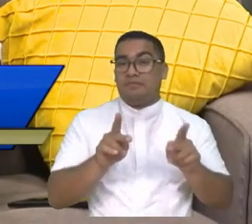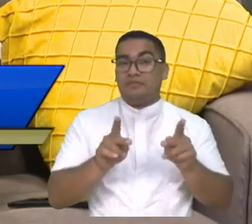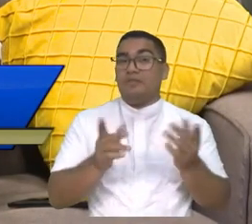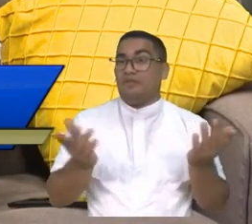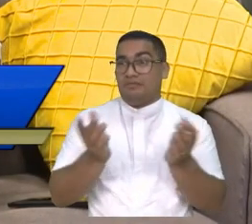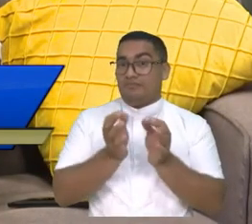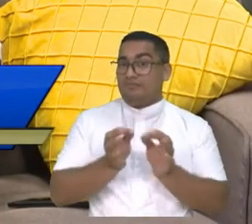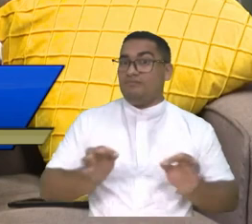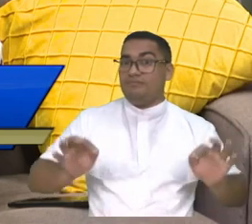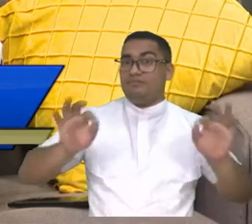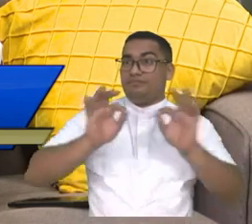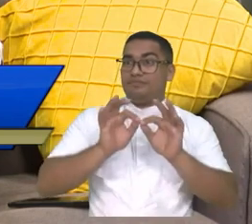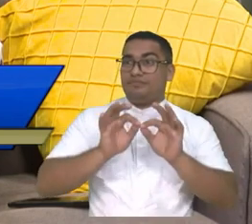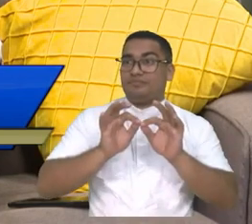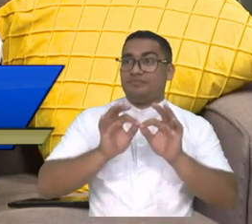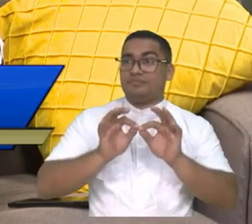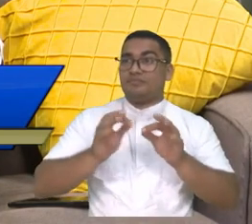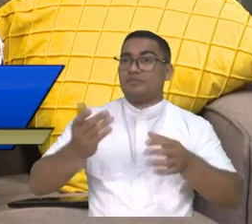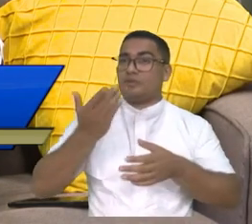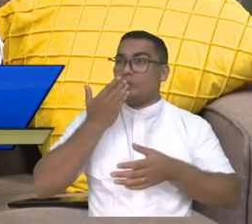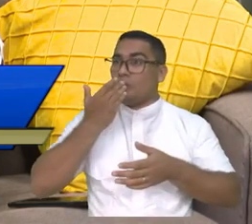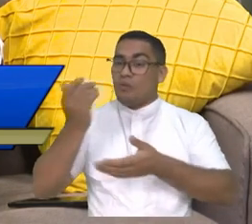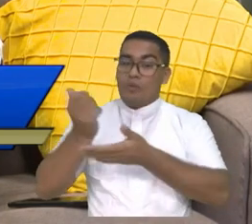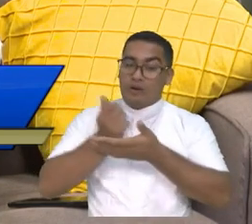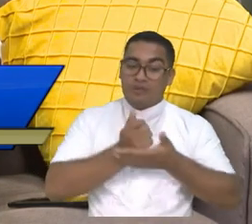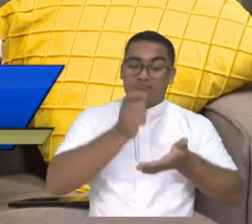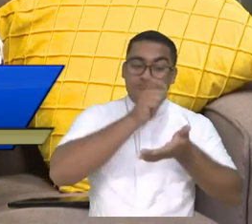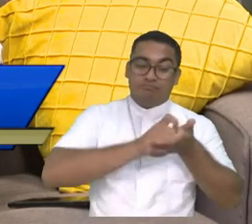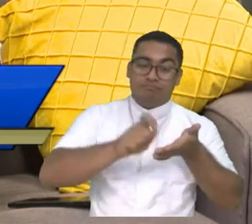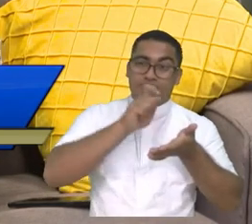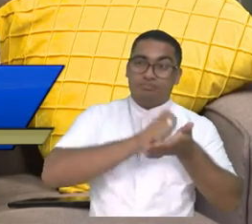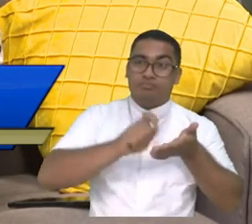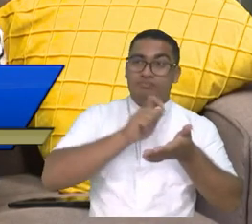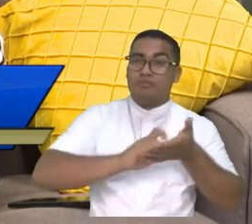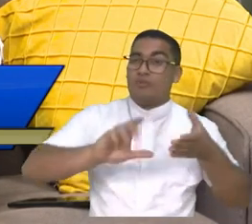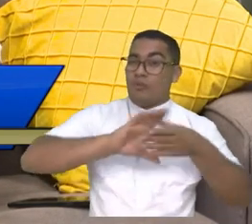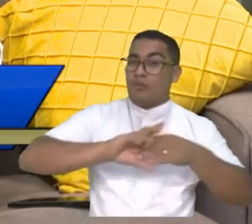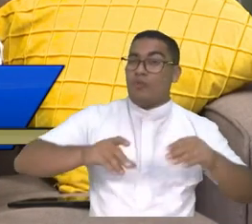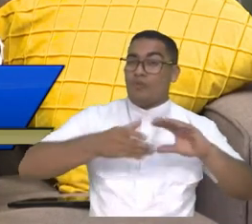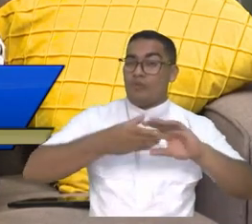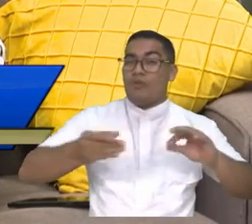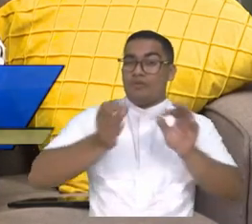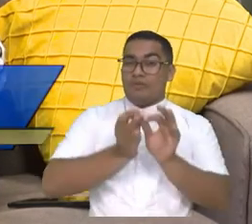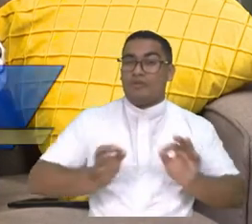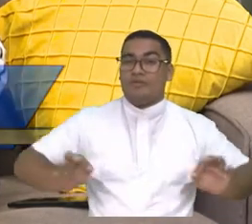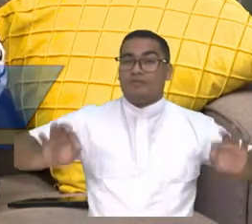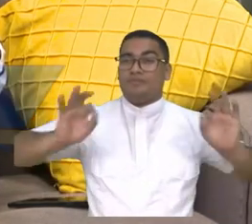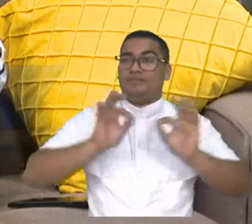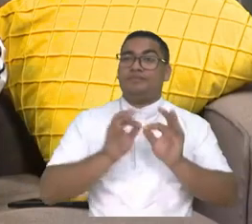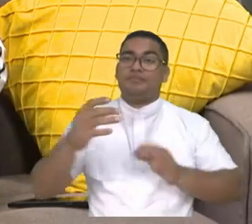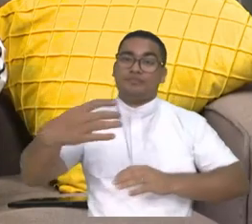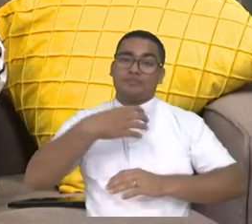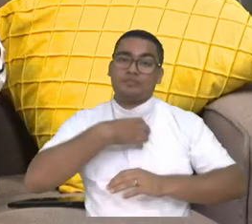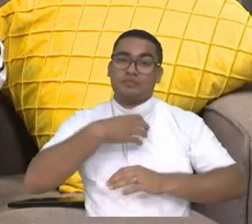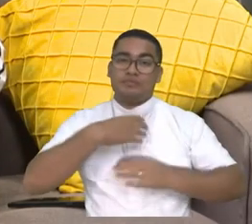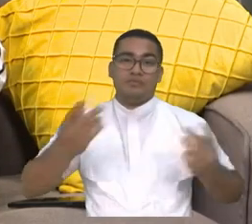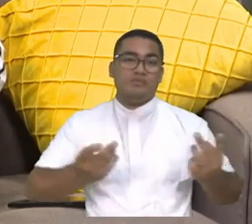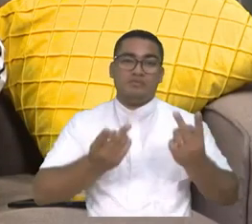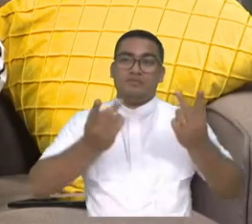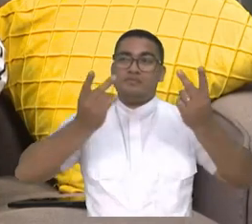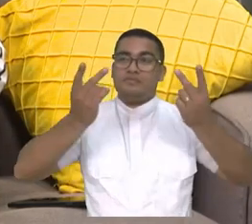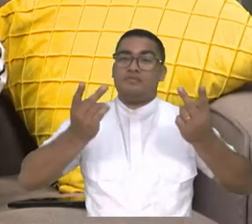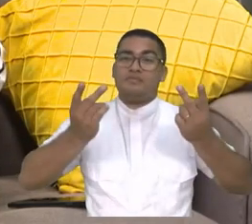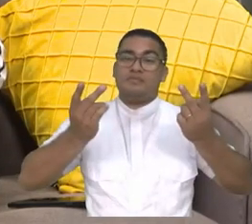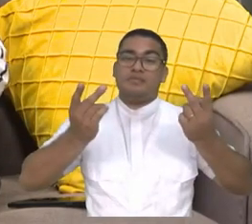muy particular que ayudó a escribir una de las historias más importantes de la humanidad. Hoy